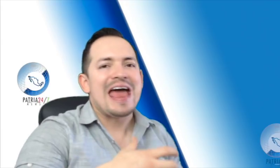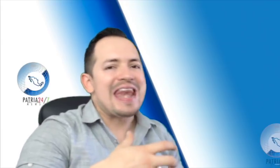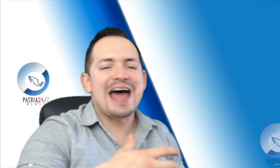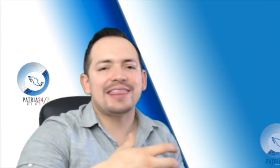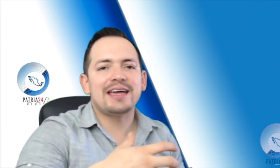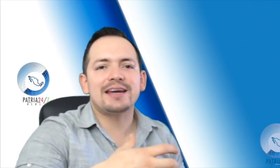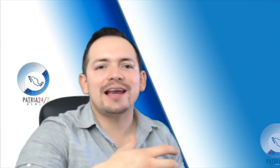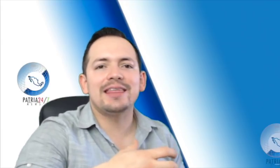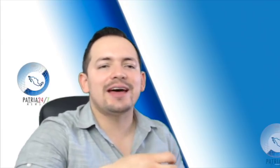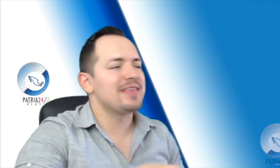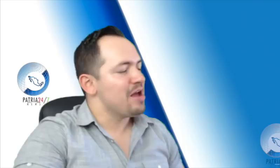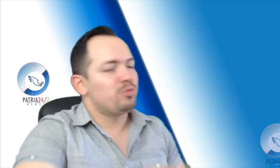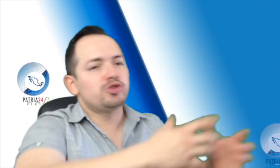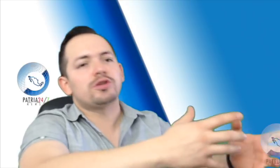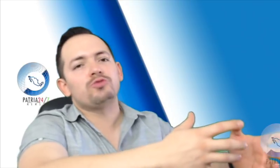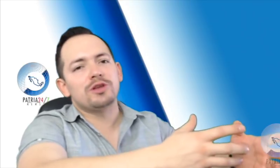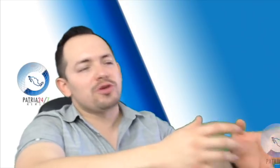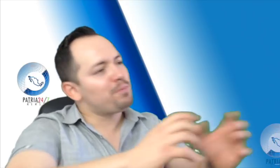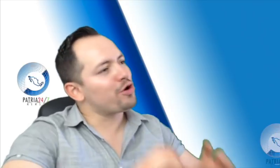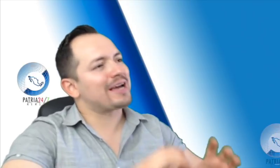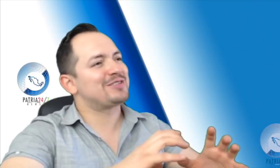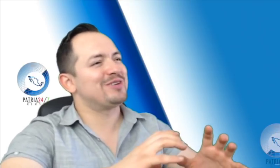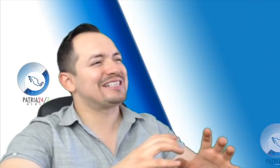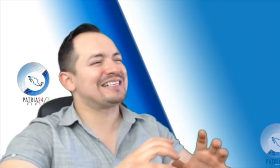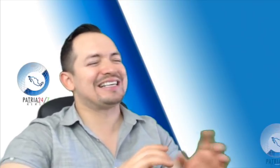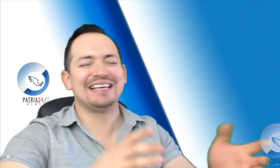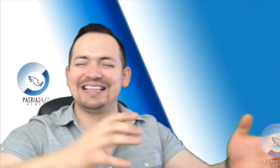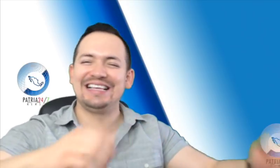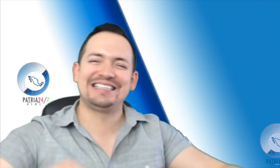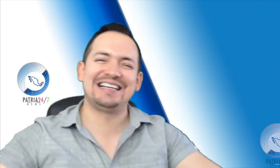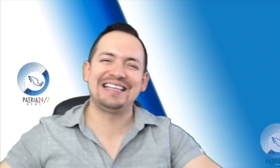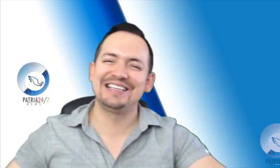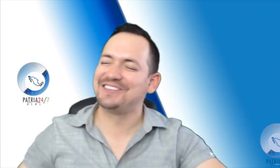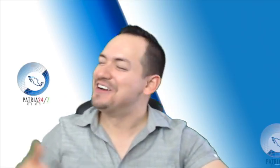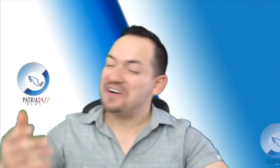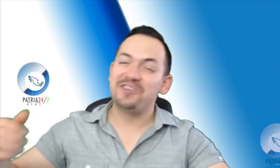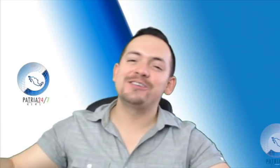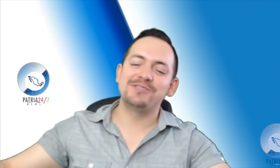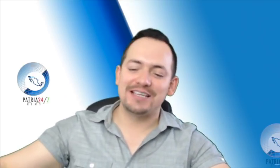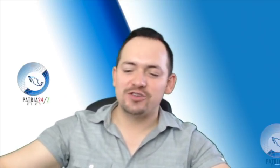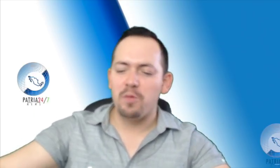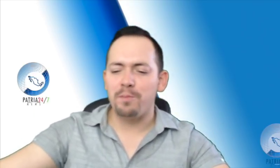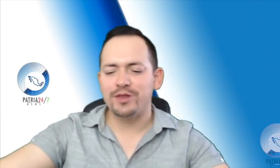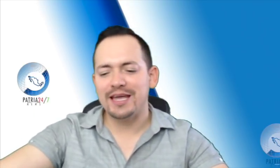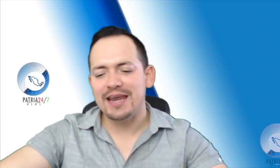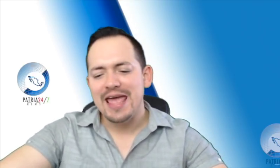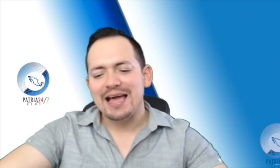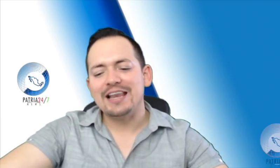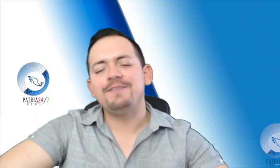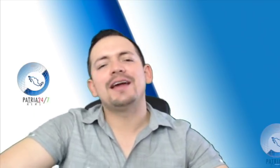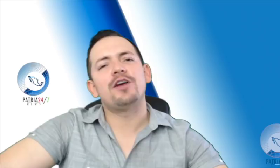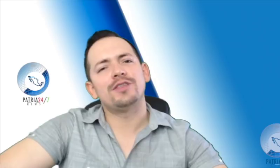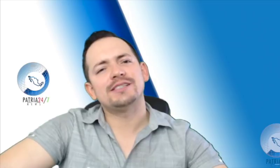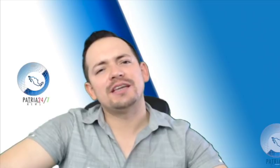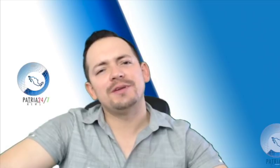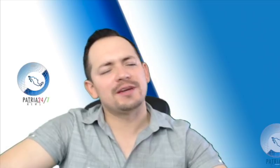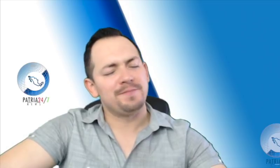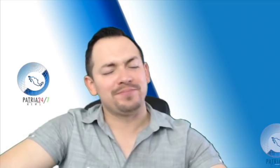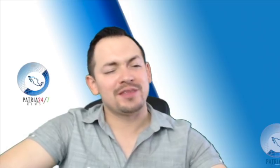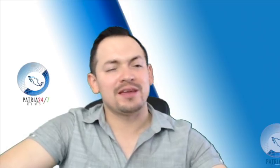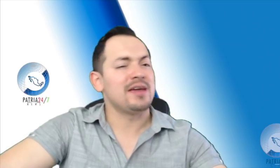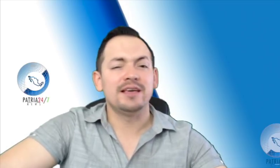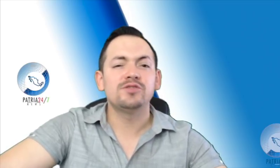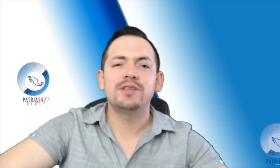4%, nada en realidad, mucho ruido y pocas nueces, dice el dicho. O no sé ustedes cómo podrían calificar o